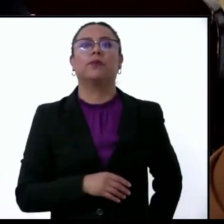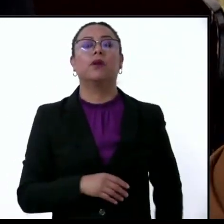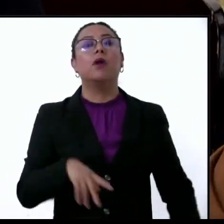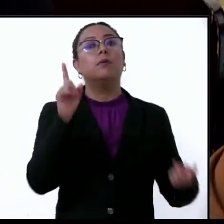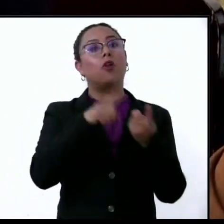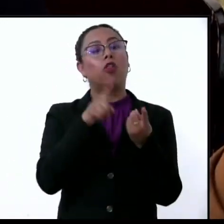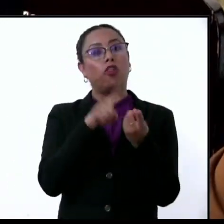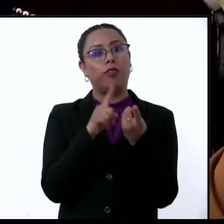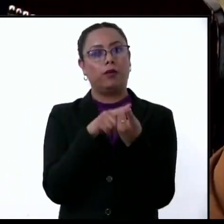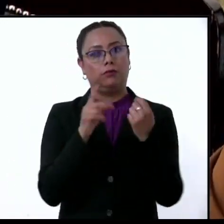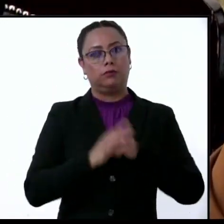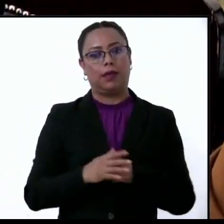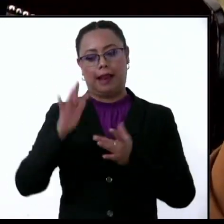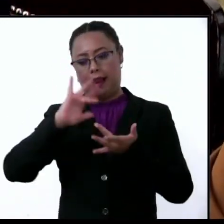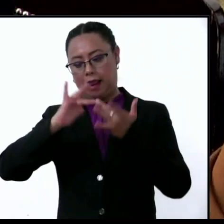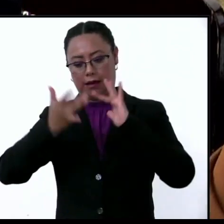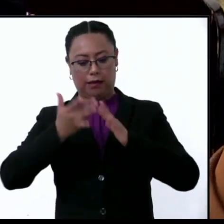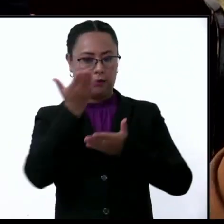redes sociales, ¿no?